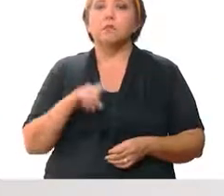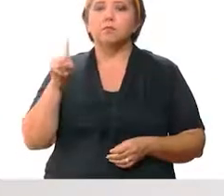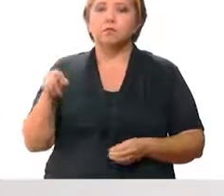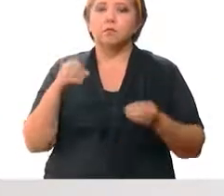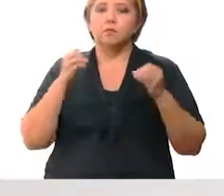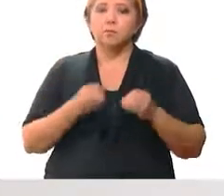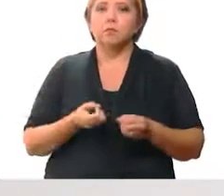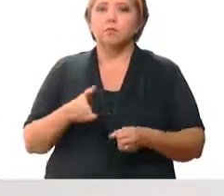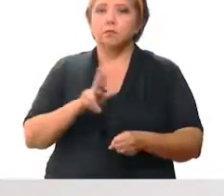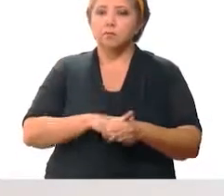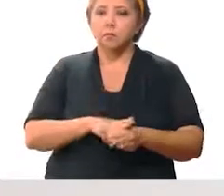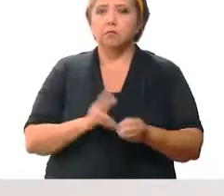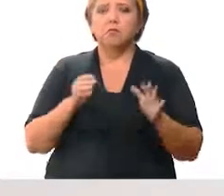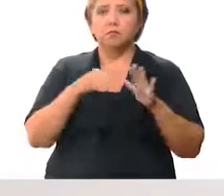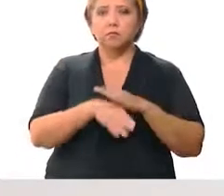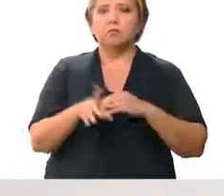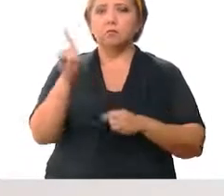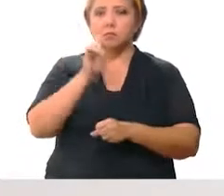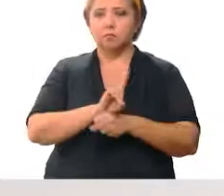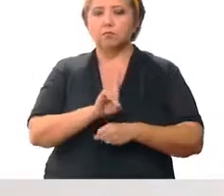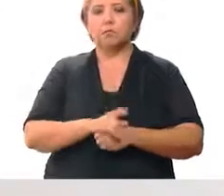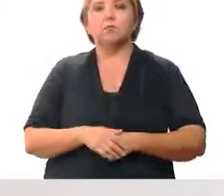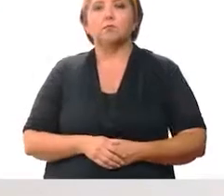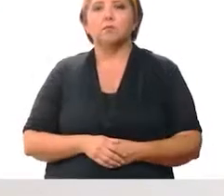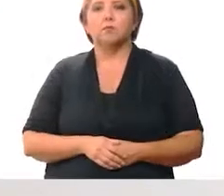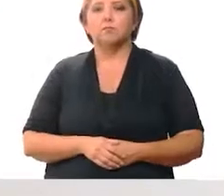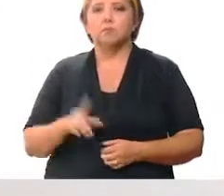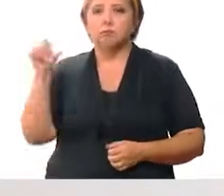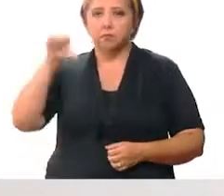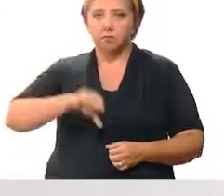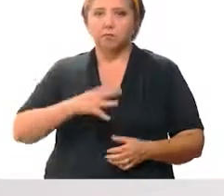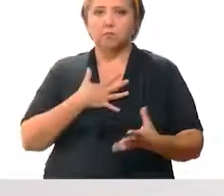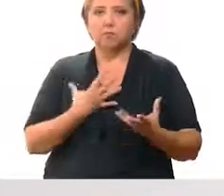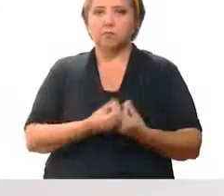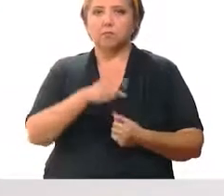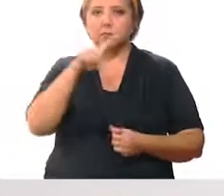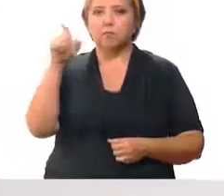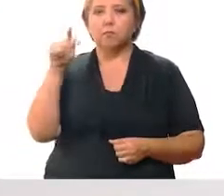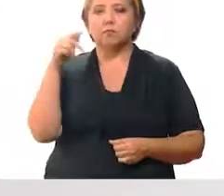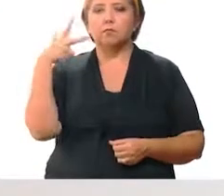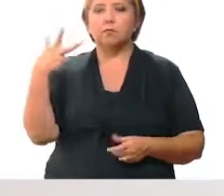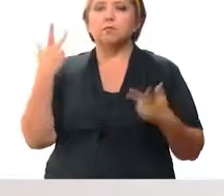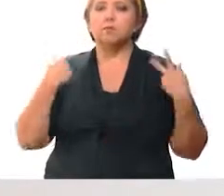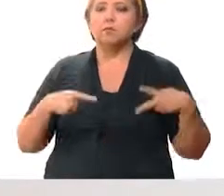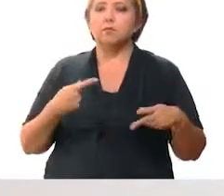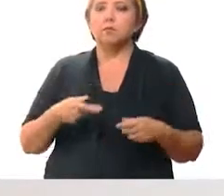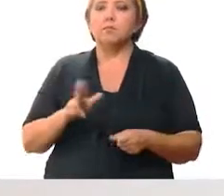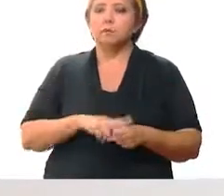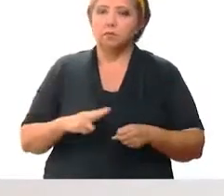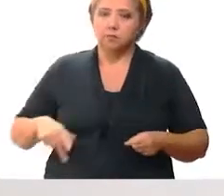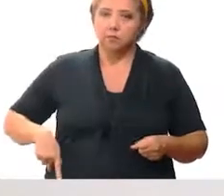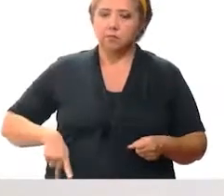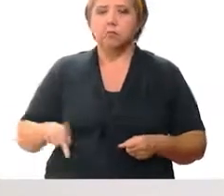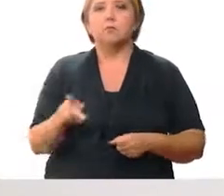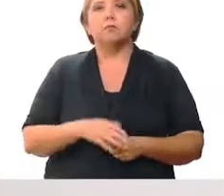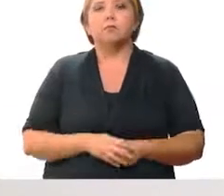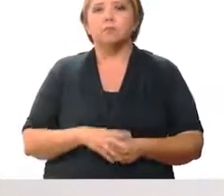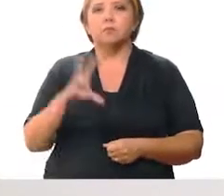importantes son la ocupación hospitalaria y los ingresos diarios. El día de hoy tenemos 178 pacientes en hospitales